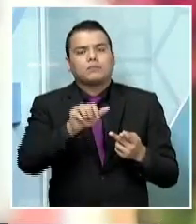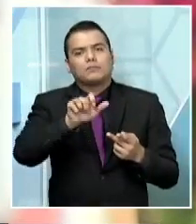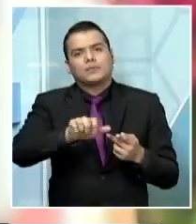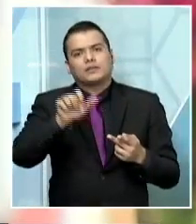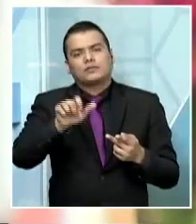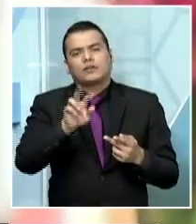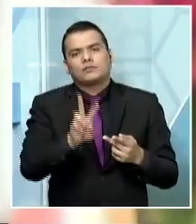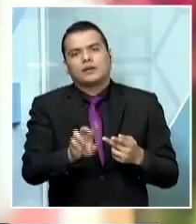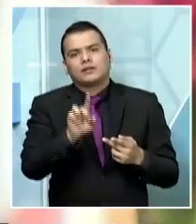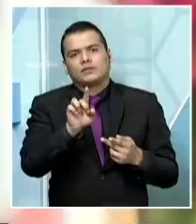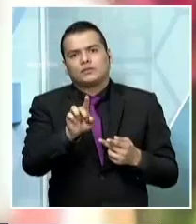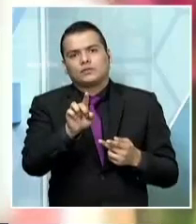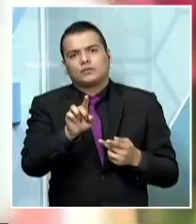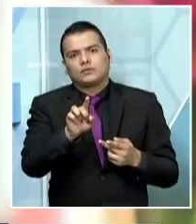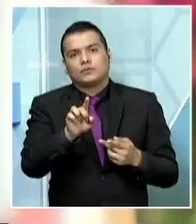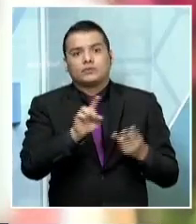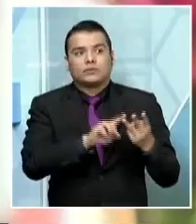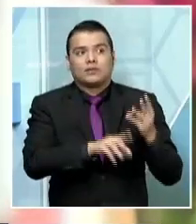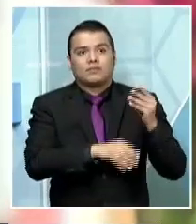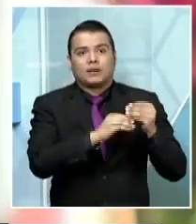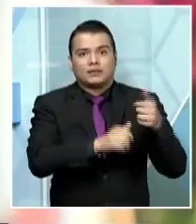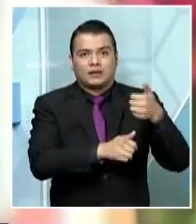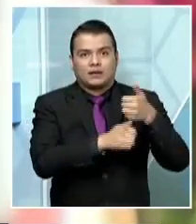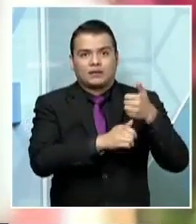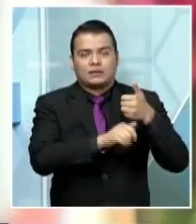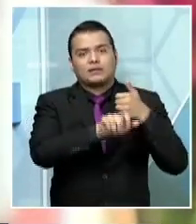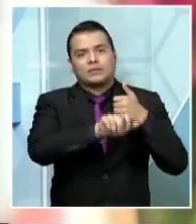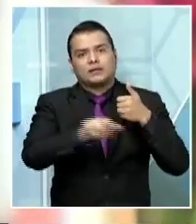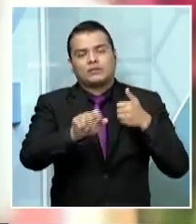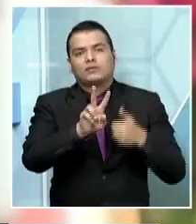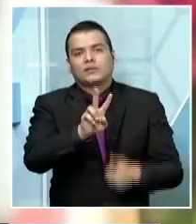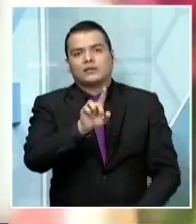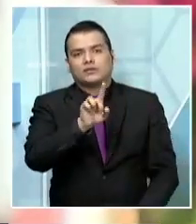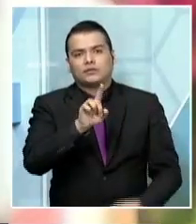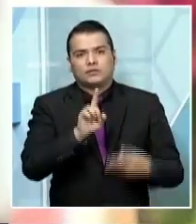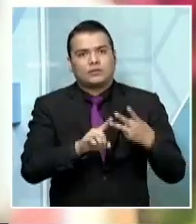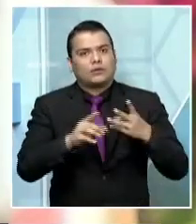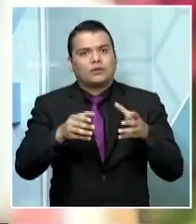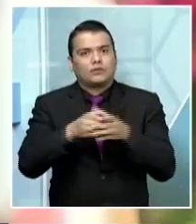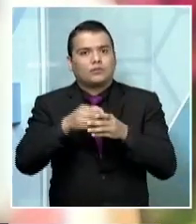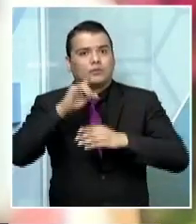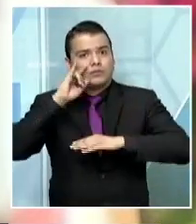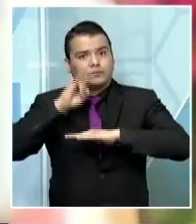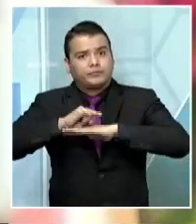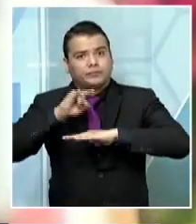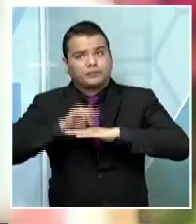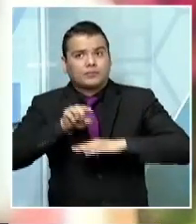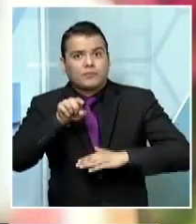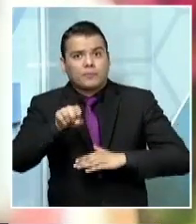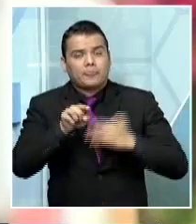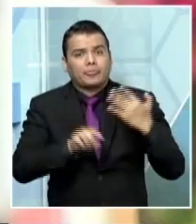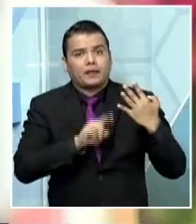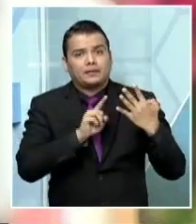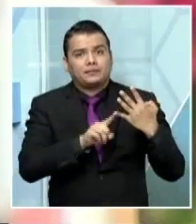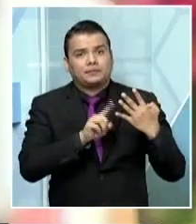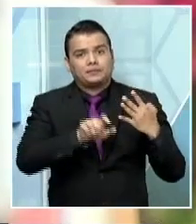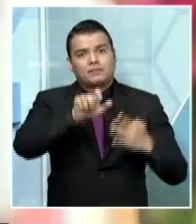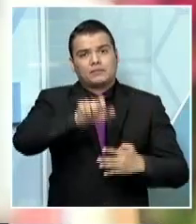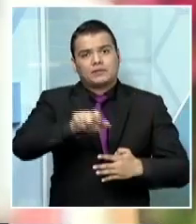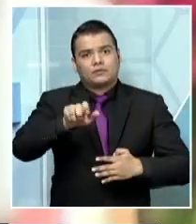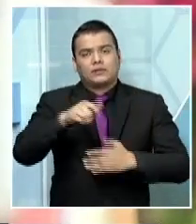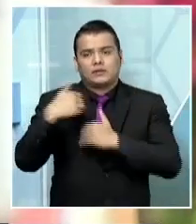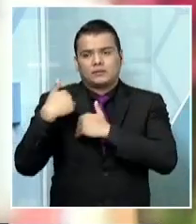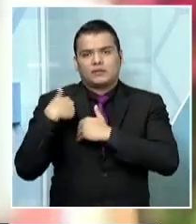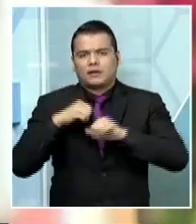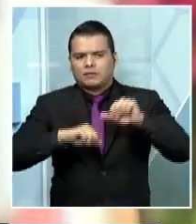concejales, asimismo 21 asistentes. A eso hay que sumarle guardas de seguridad. Hay que sumarle las personas encargadas del